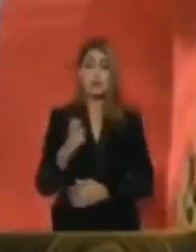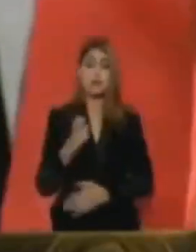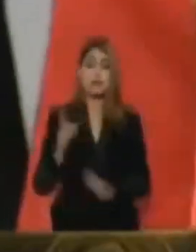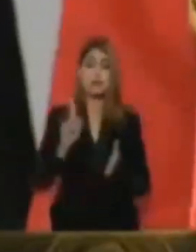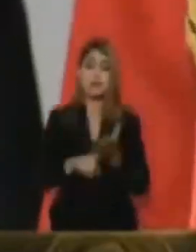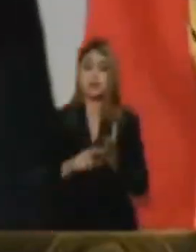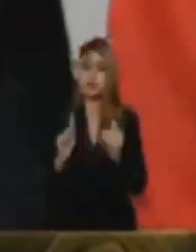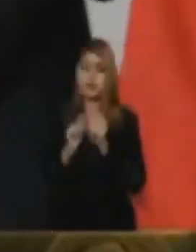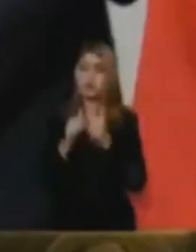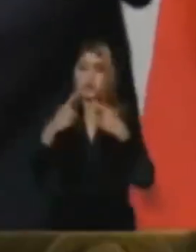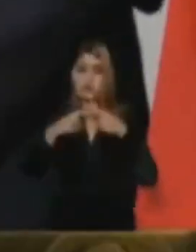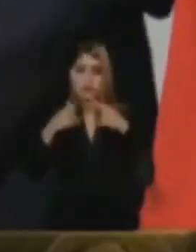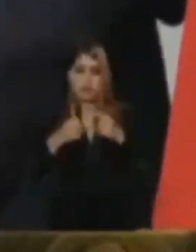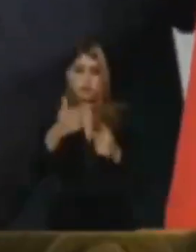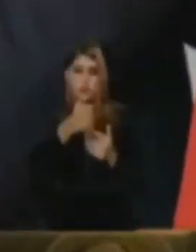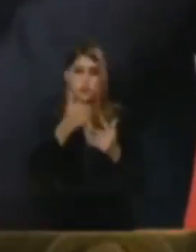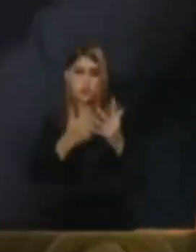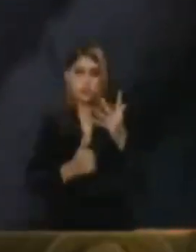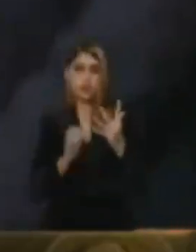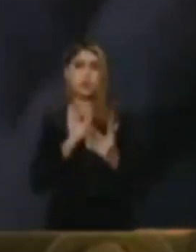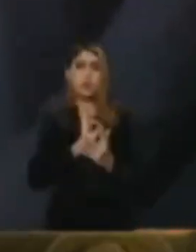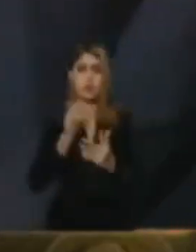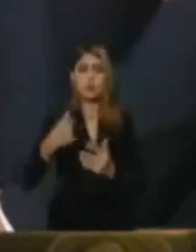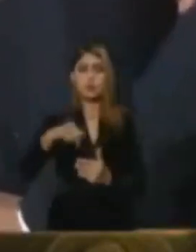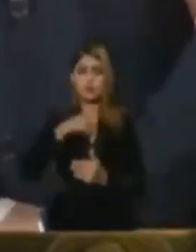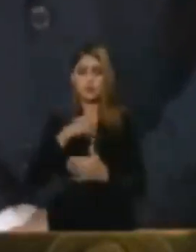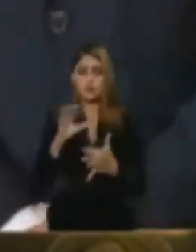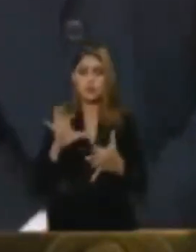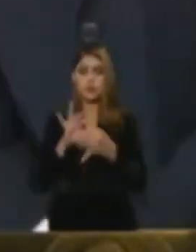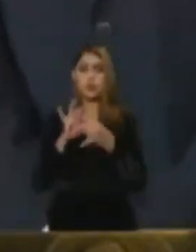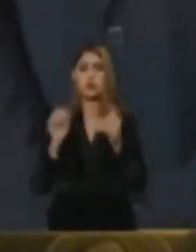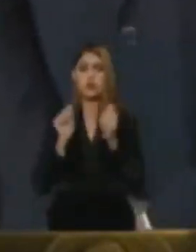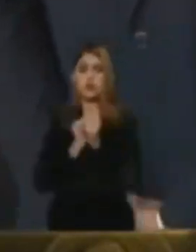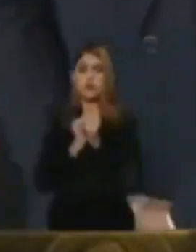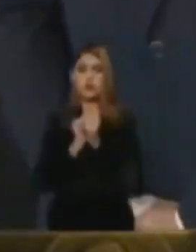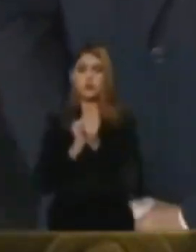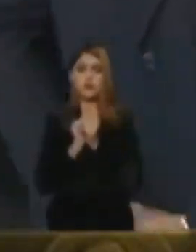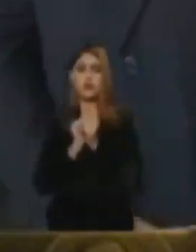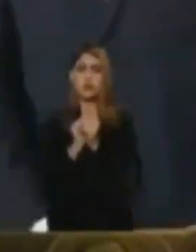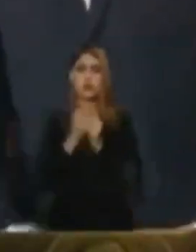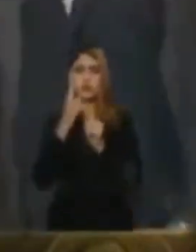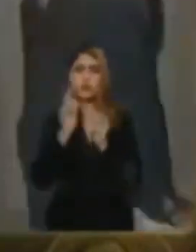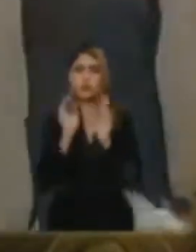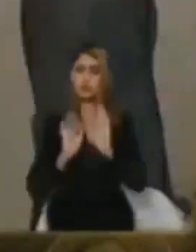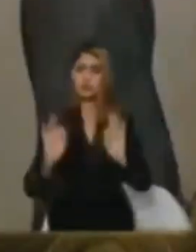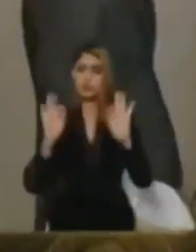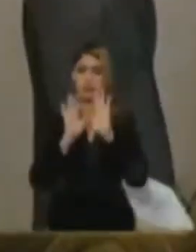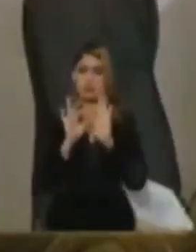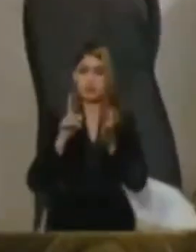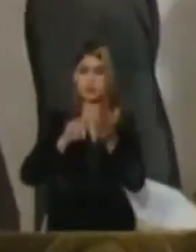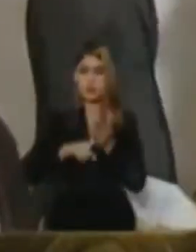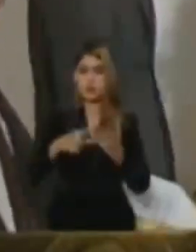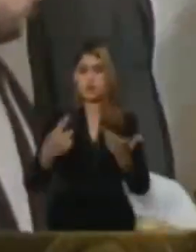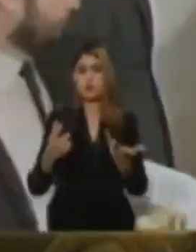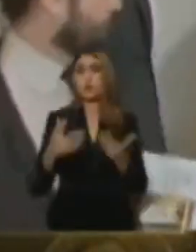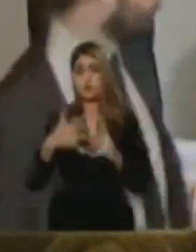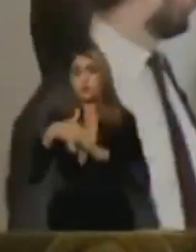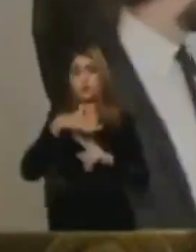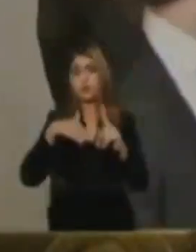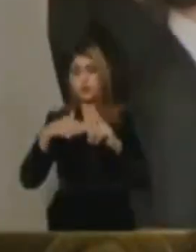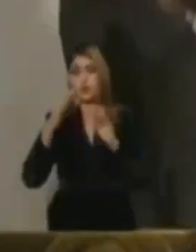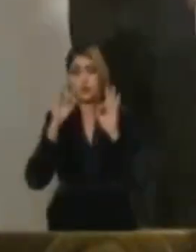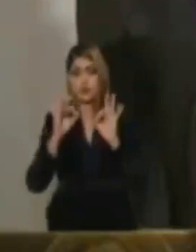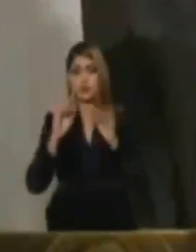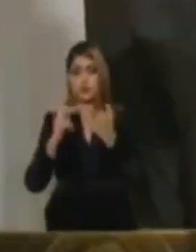estos personajes podemos sin duda acercarnos a una parte fundamental de la vida de nuestro